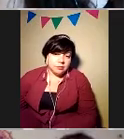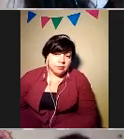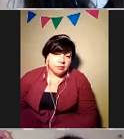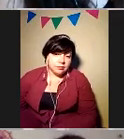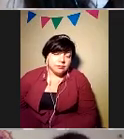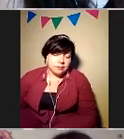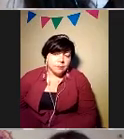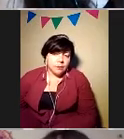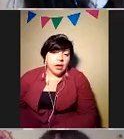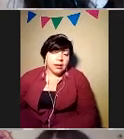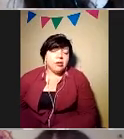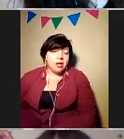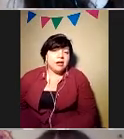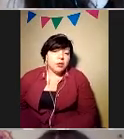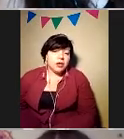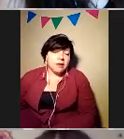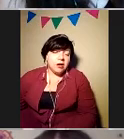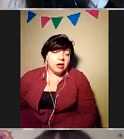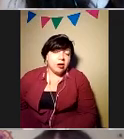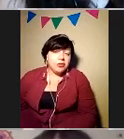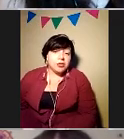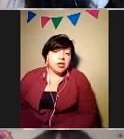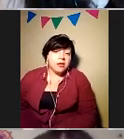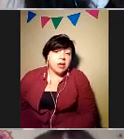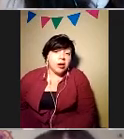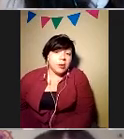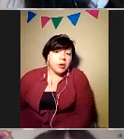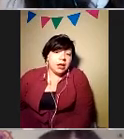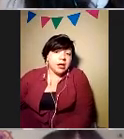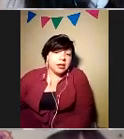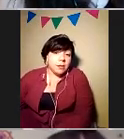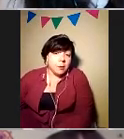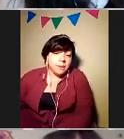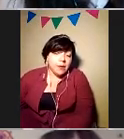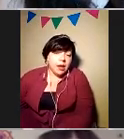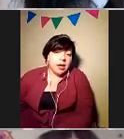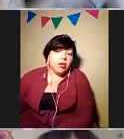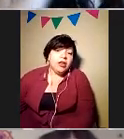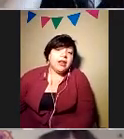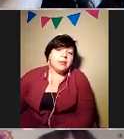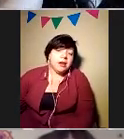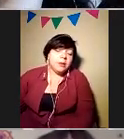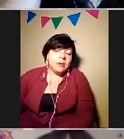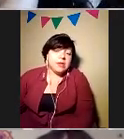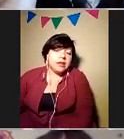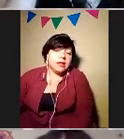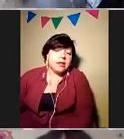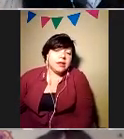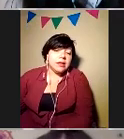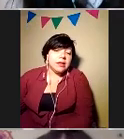se le ve como un maniquí. Claro, tiene mucho que ver con la construcción de feminidad o masculinidad que tenemos, y con que además, como